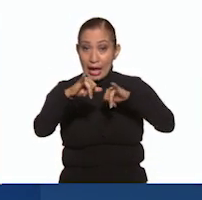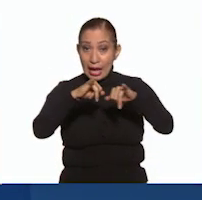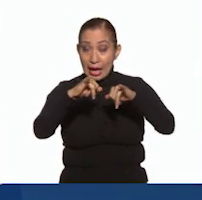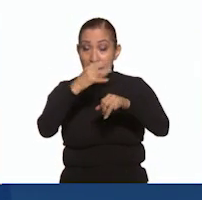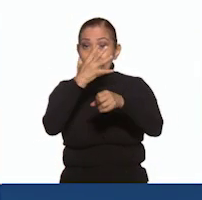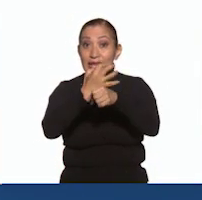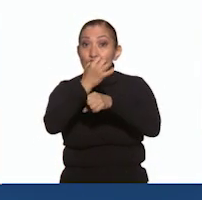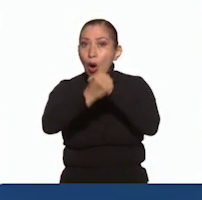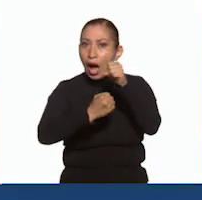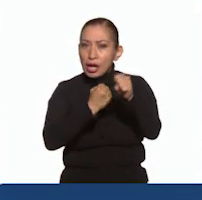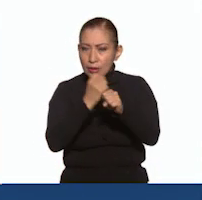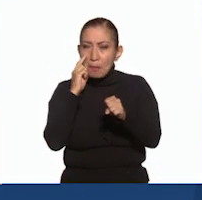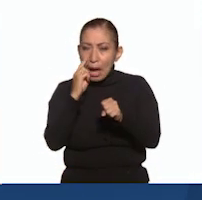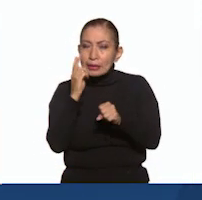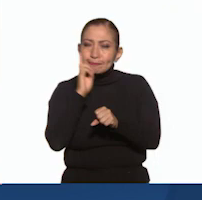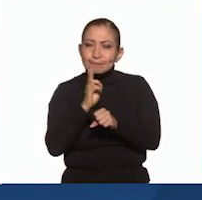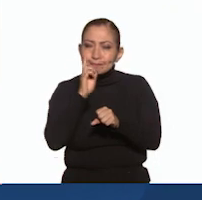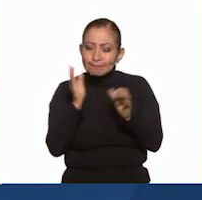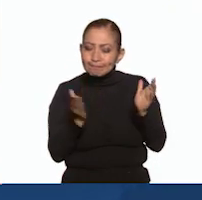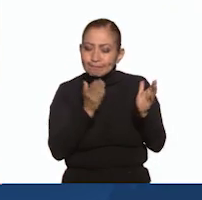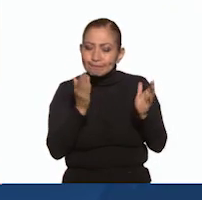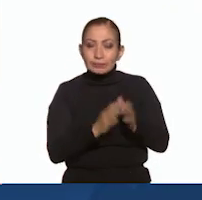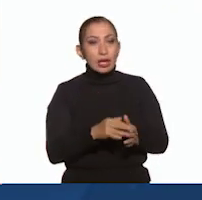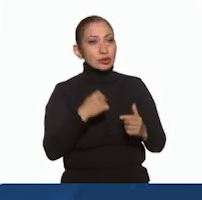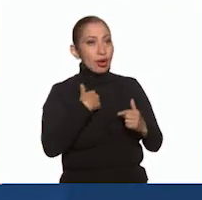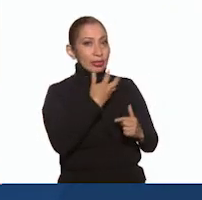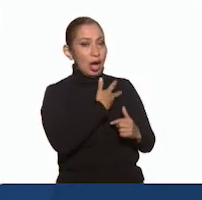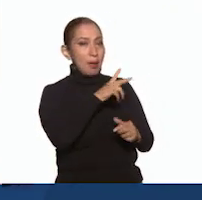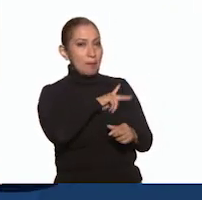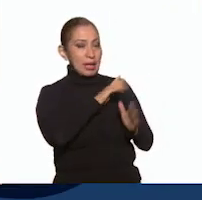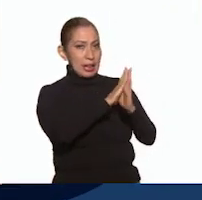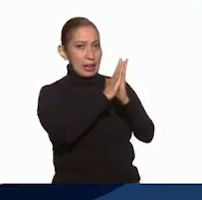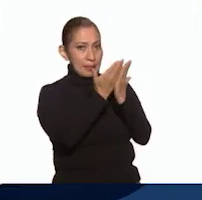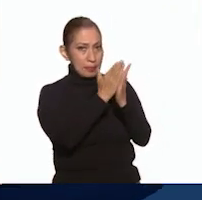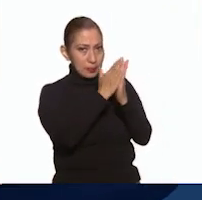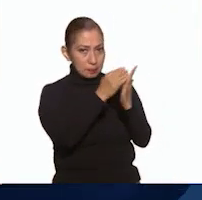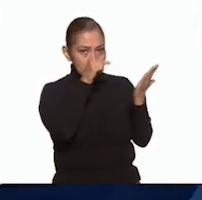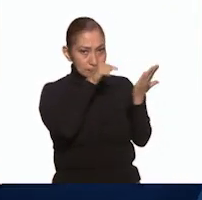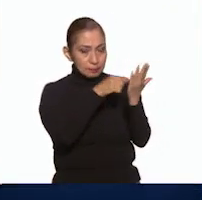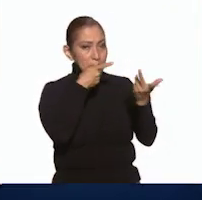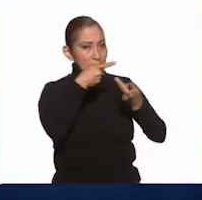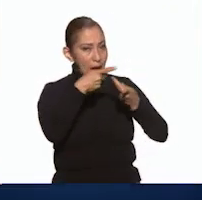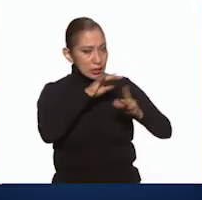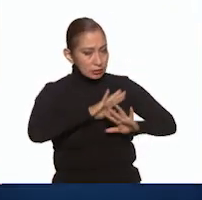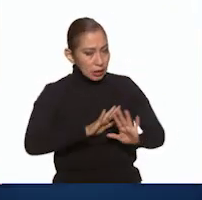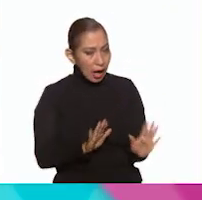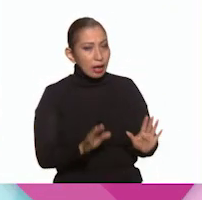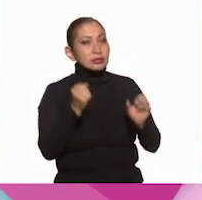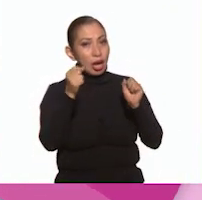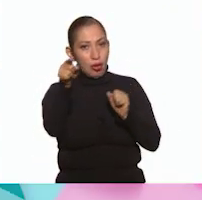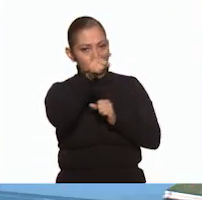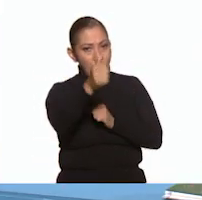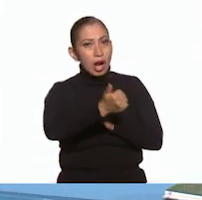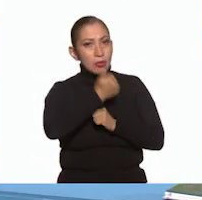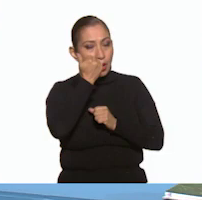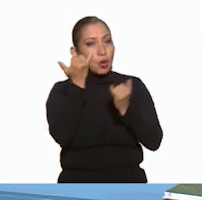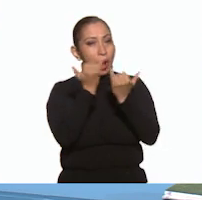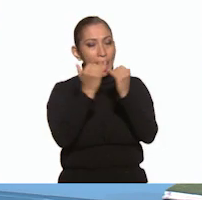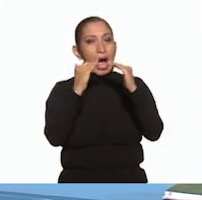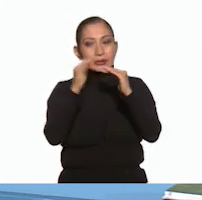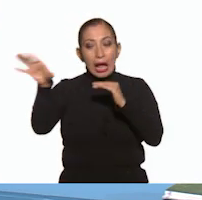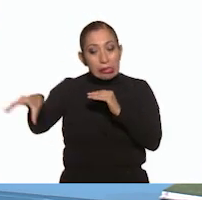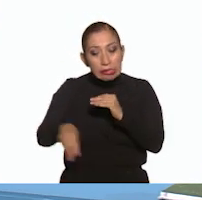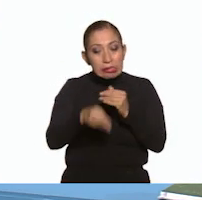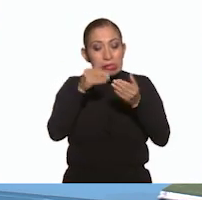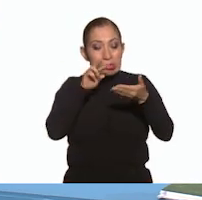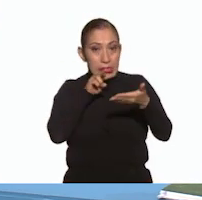de quinto grado. Muy bien, maestra, pues yo aquí tengo mi libro preparado y estoy segura que los estudiantes allá en casa también